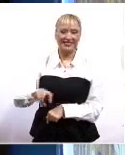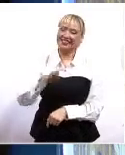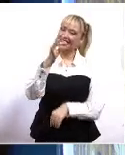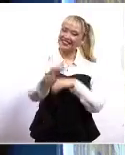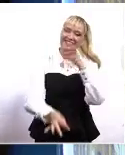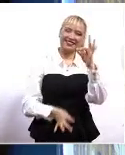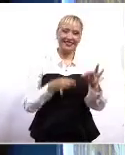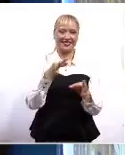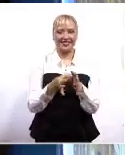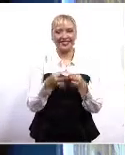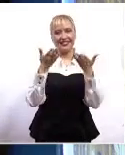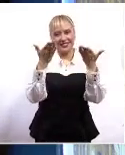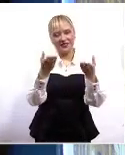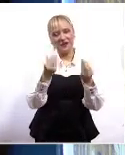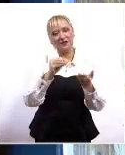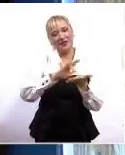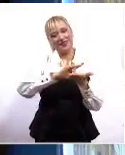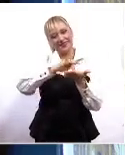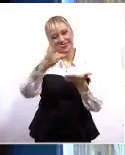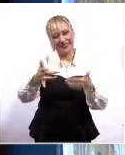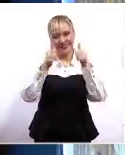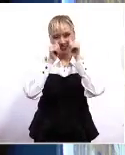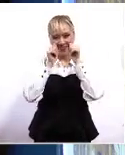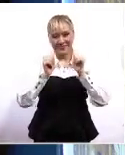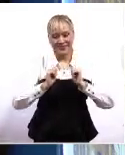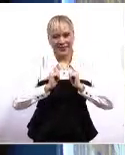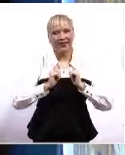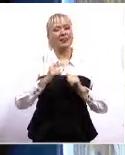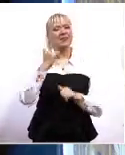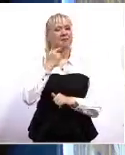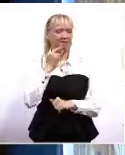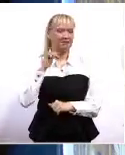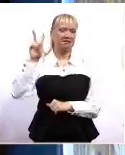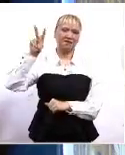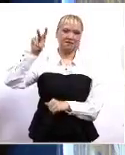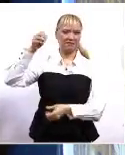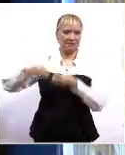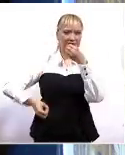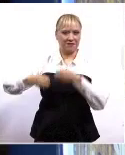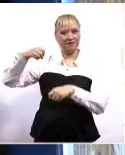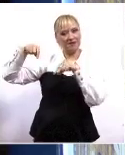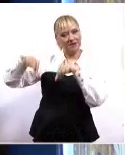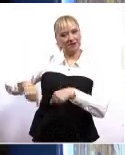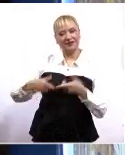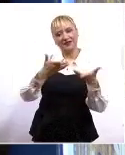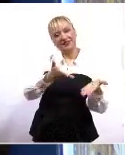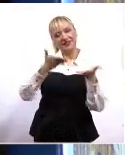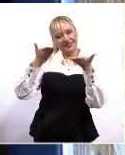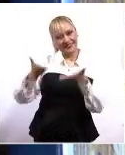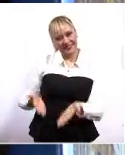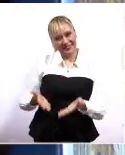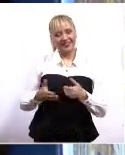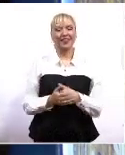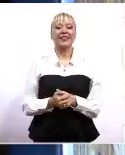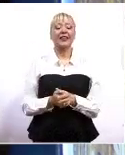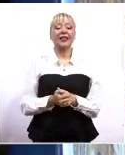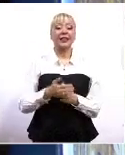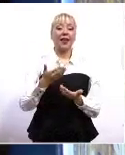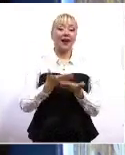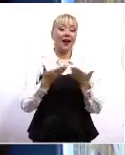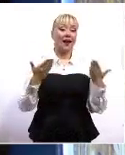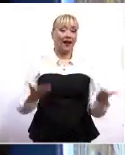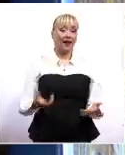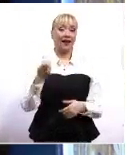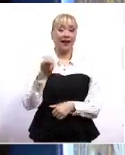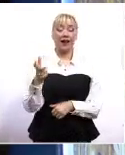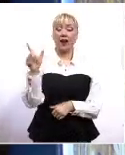de Semanario Judicial, como siempre agradeciendo su compañía e invitándole a mantenerse aquí en la señal del canal del Poder Judicial de la Federación. Este